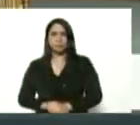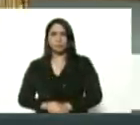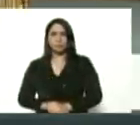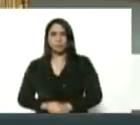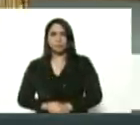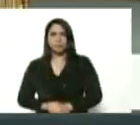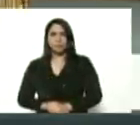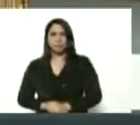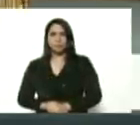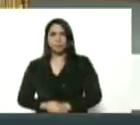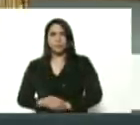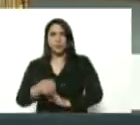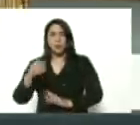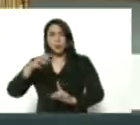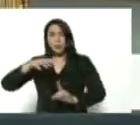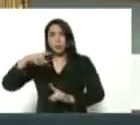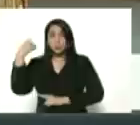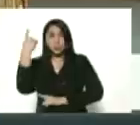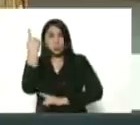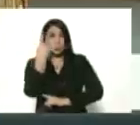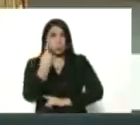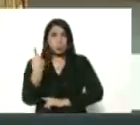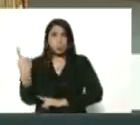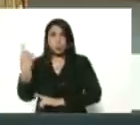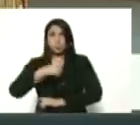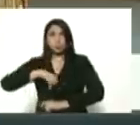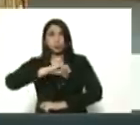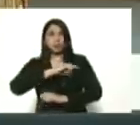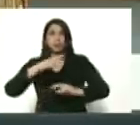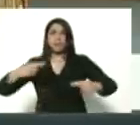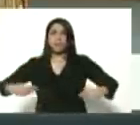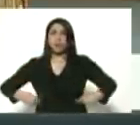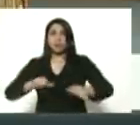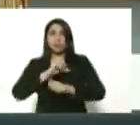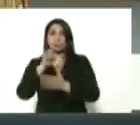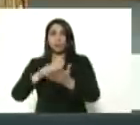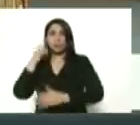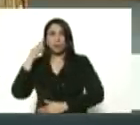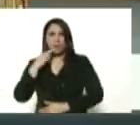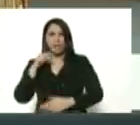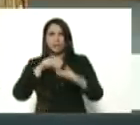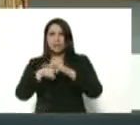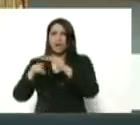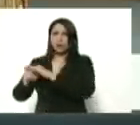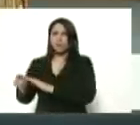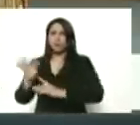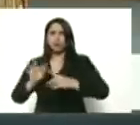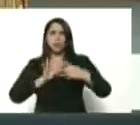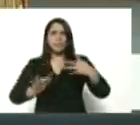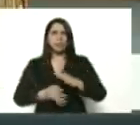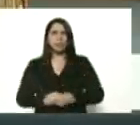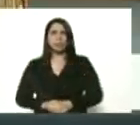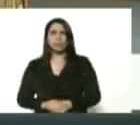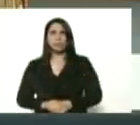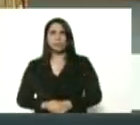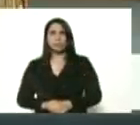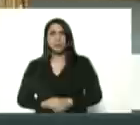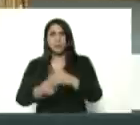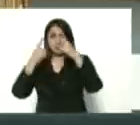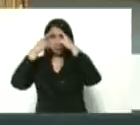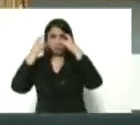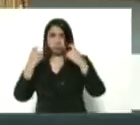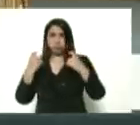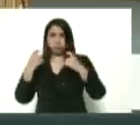los helicópteros artillados de nuestra Fuerza Armada Nacional Bolivariana entraron en funcionamiento. Expertos